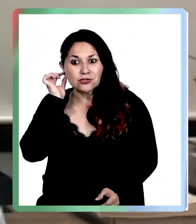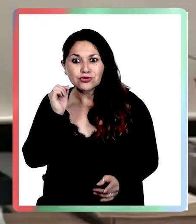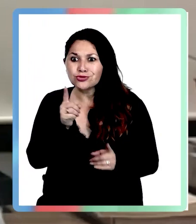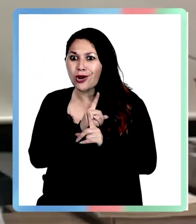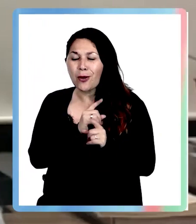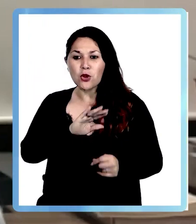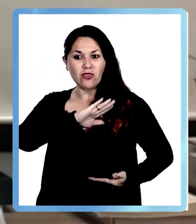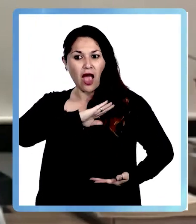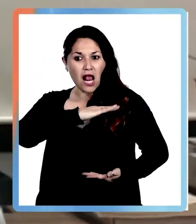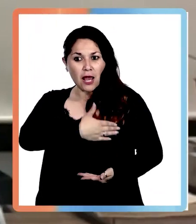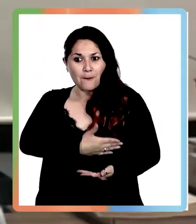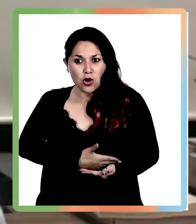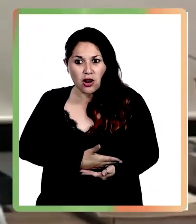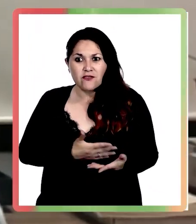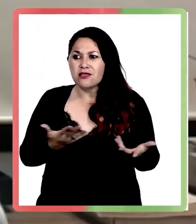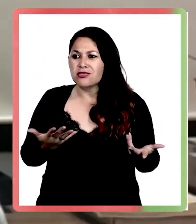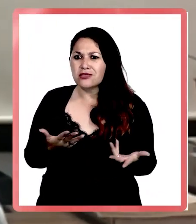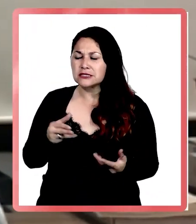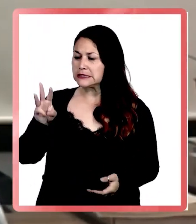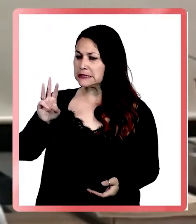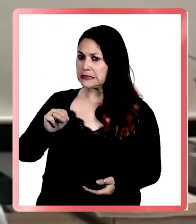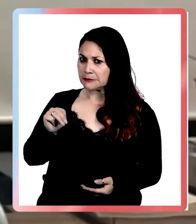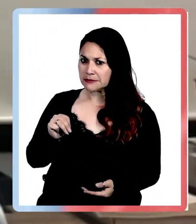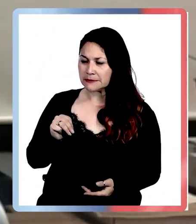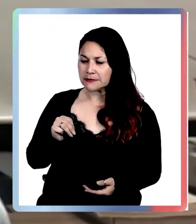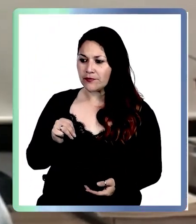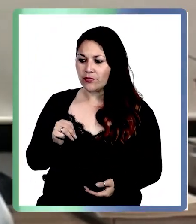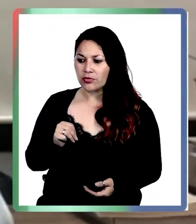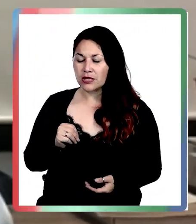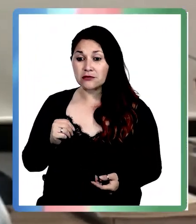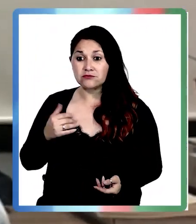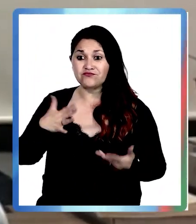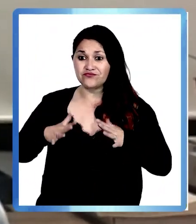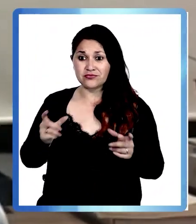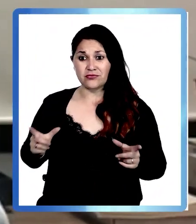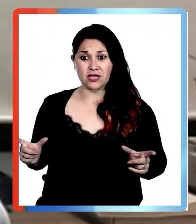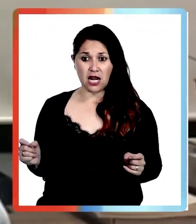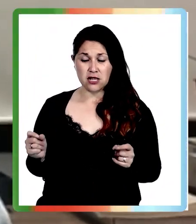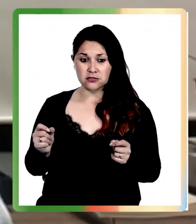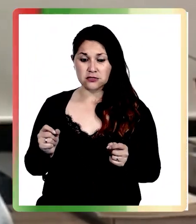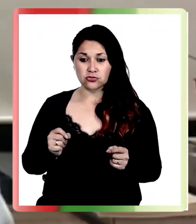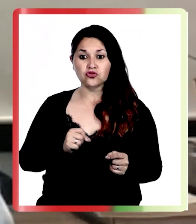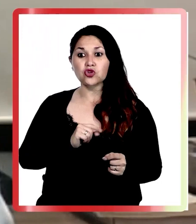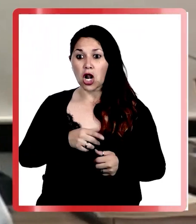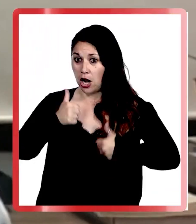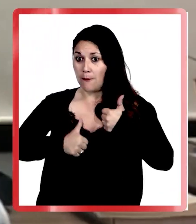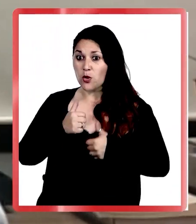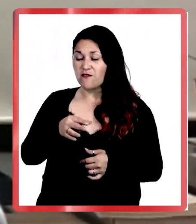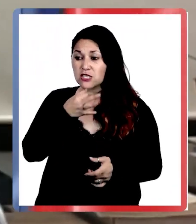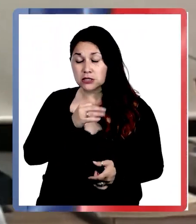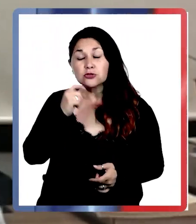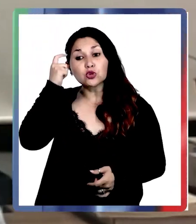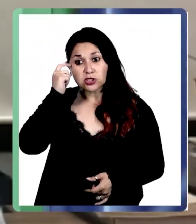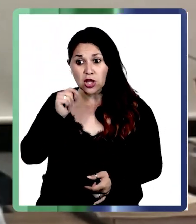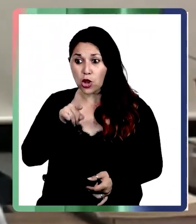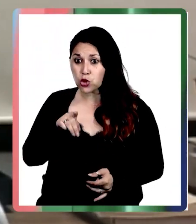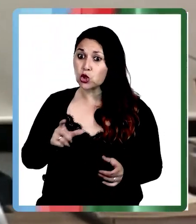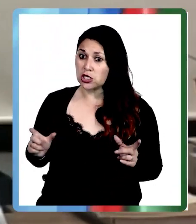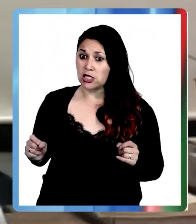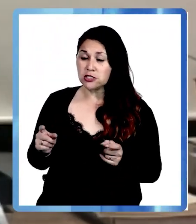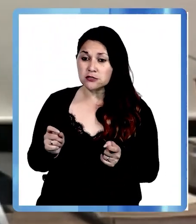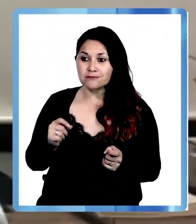de mamografía. Entonces la mamá, con un probable cáncer, iba a la matrona le decía, yo creo que usted tiene un